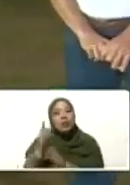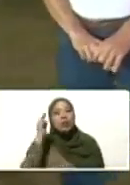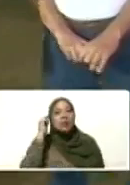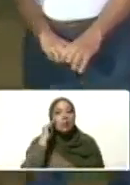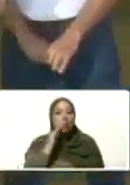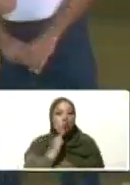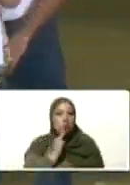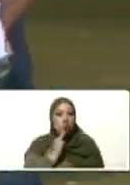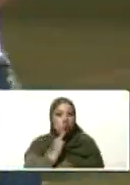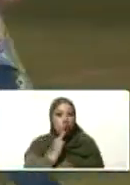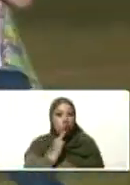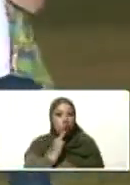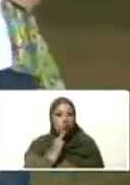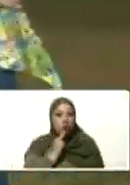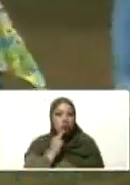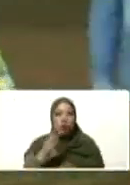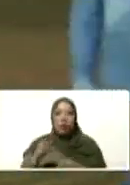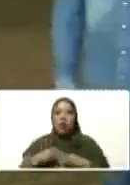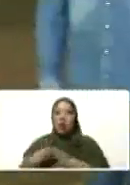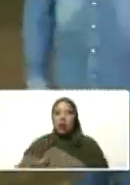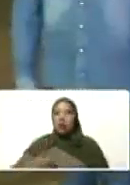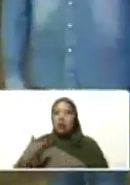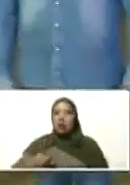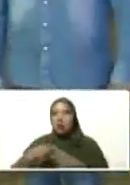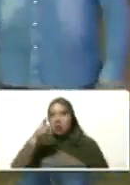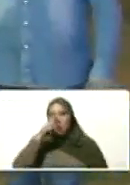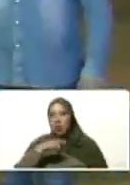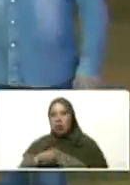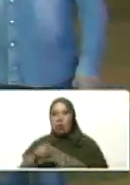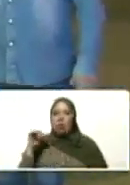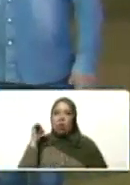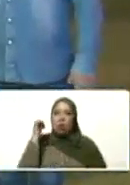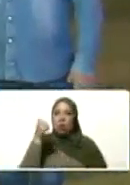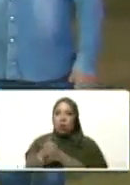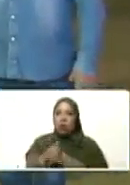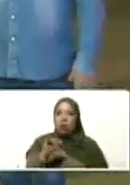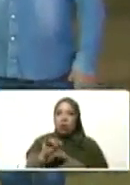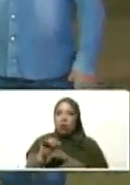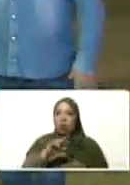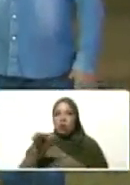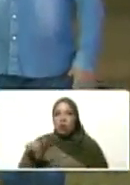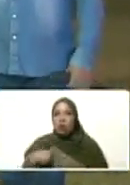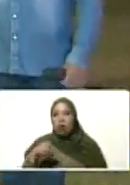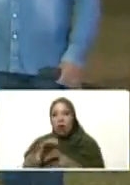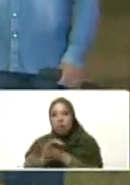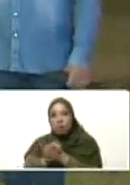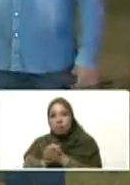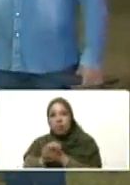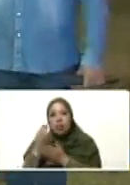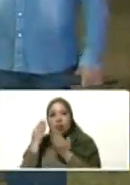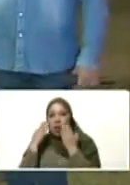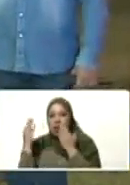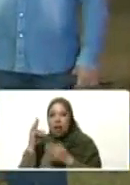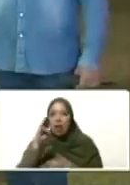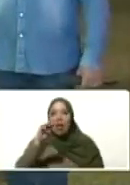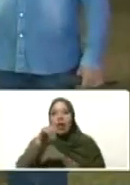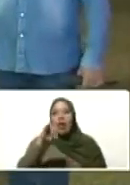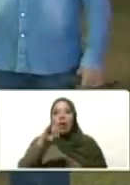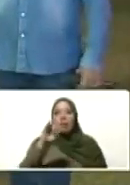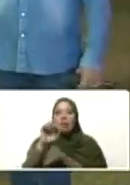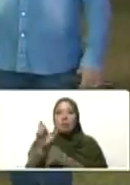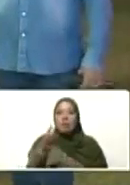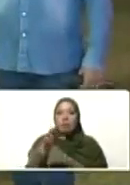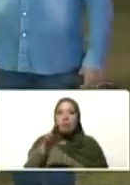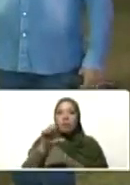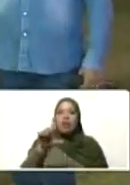como lo hemos resaltado durante mucho tiempo. Aquí tenemos a nuestro compañero Miguel, quien es uno de los